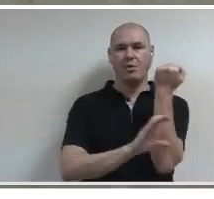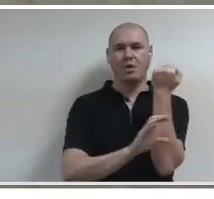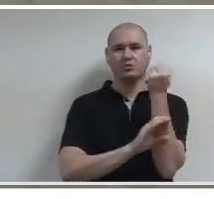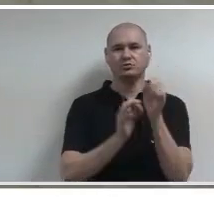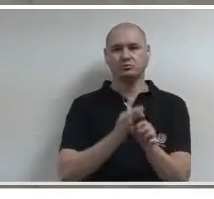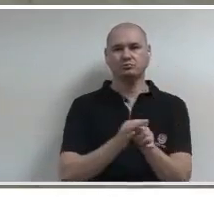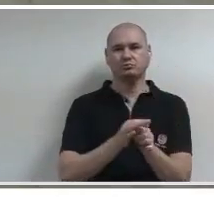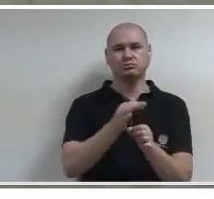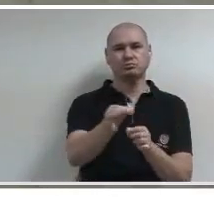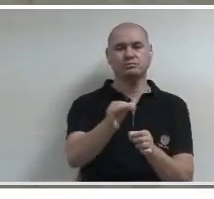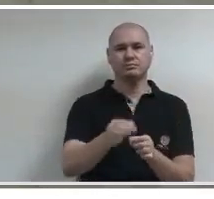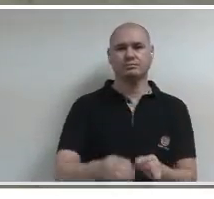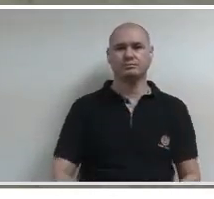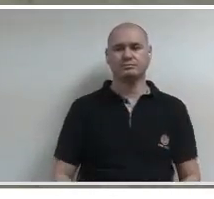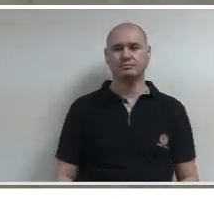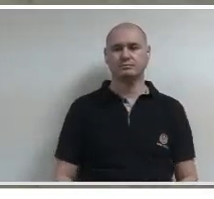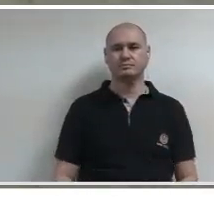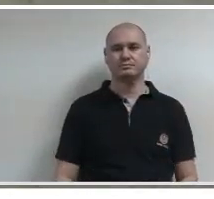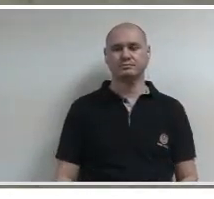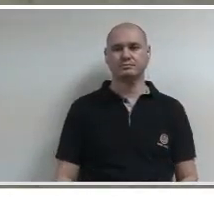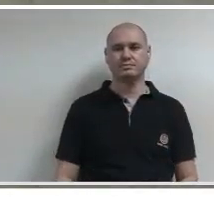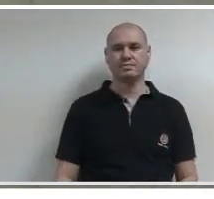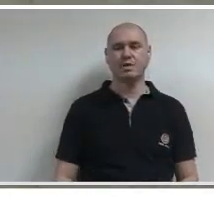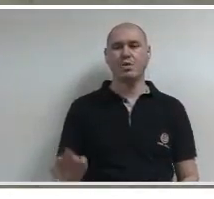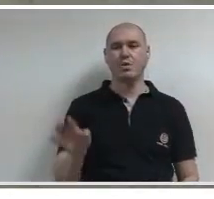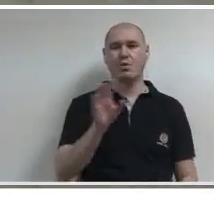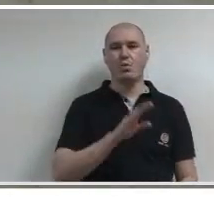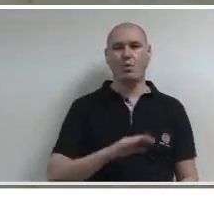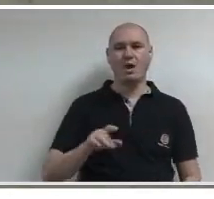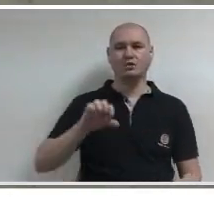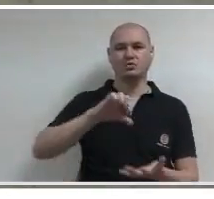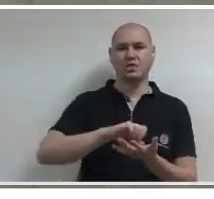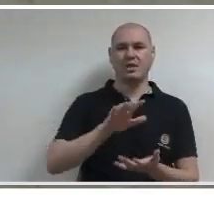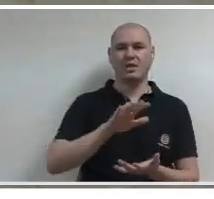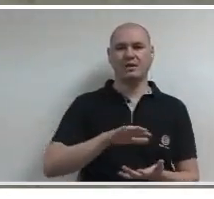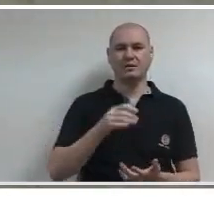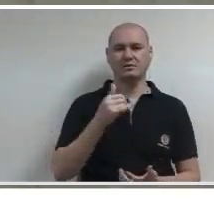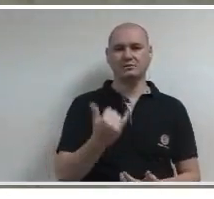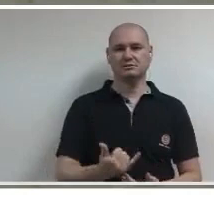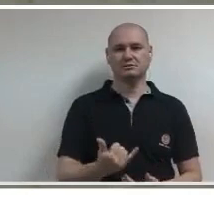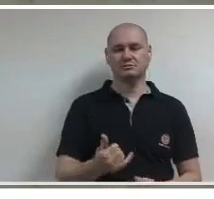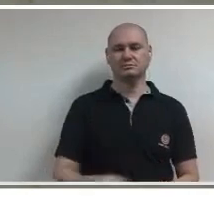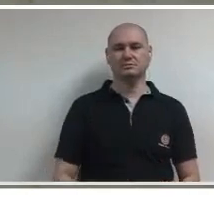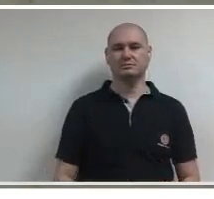el tribunal, la jugada de instancia para llevar un bebé,